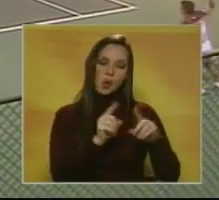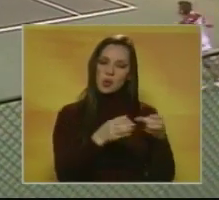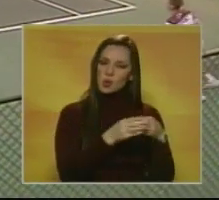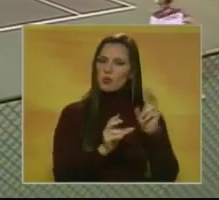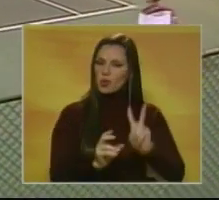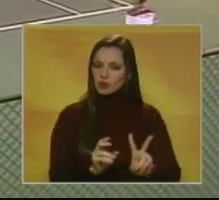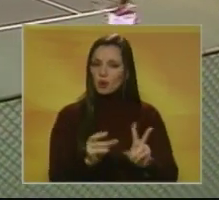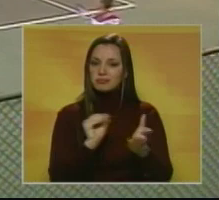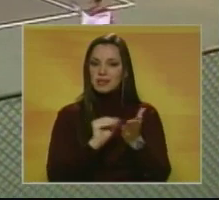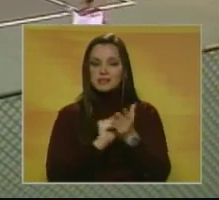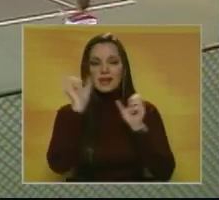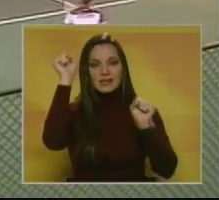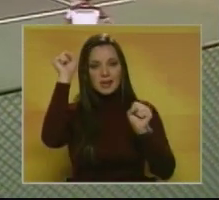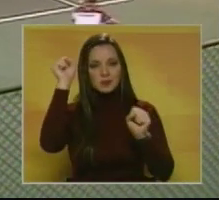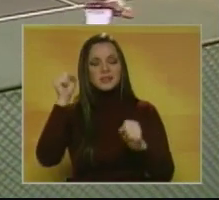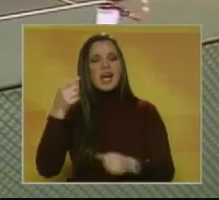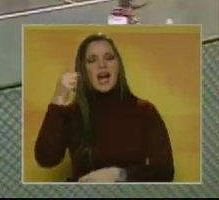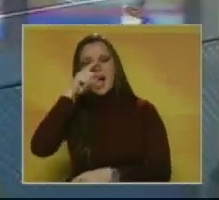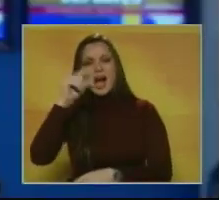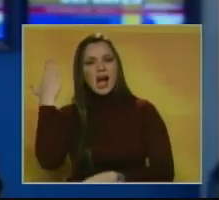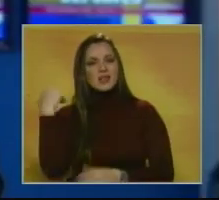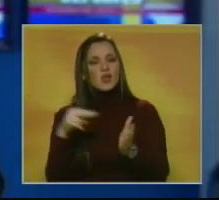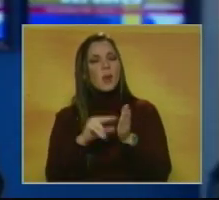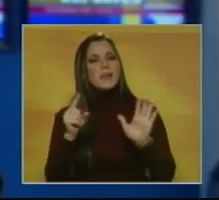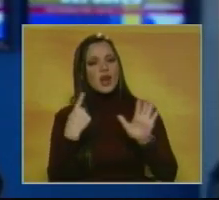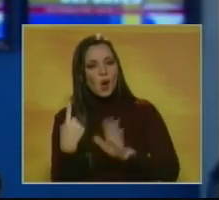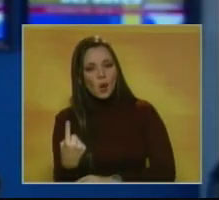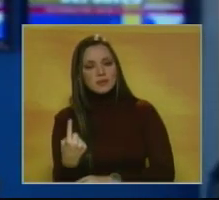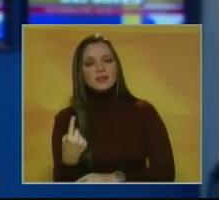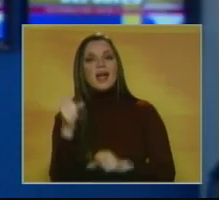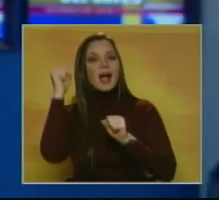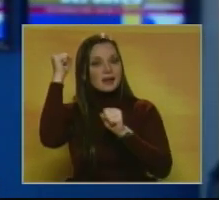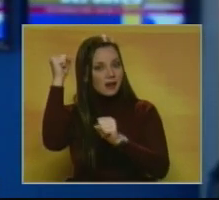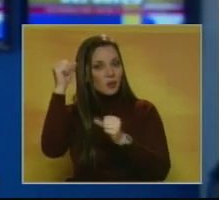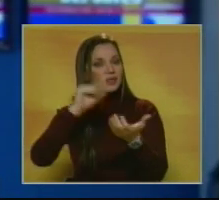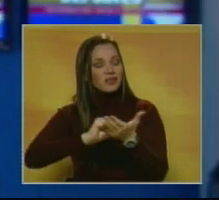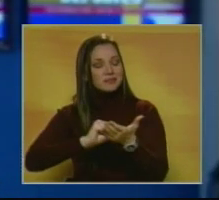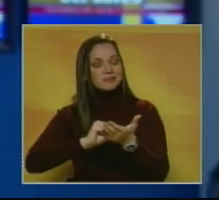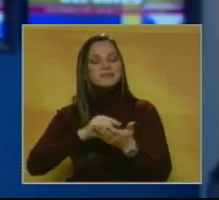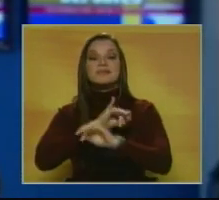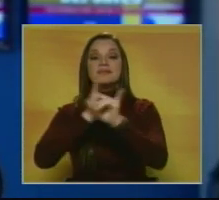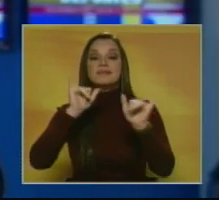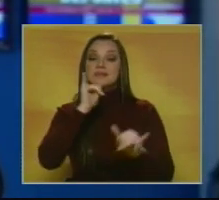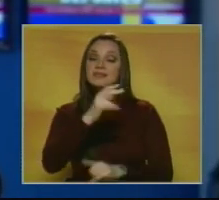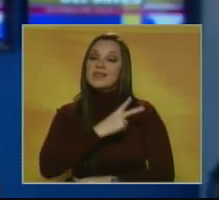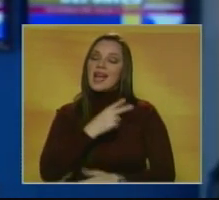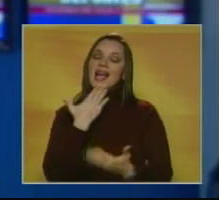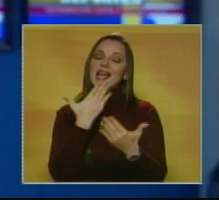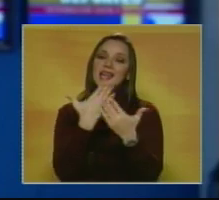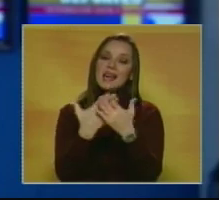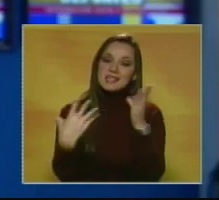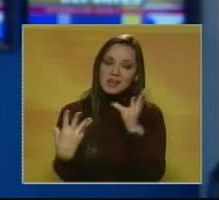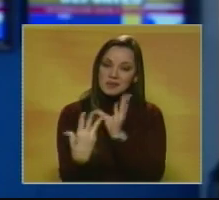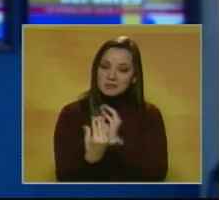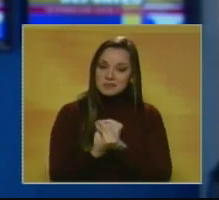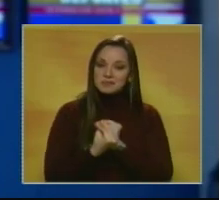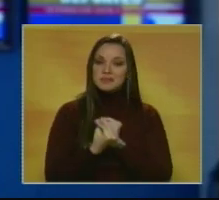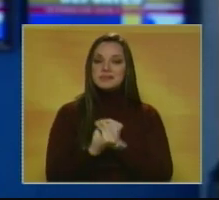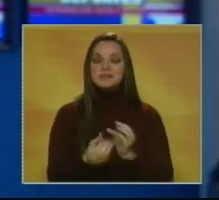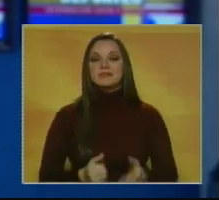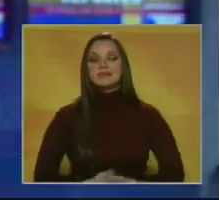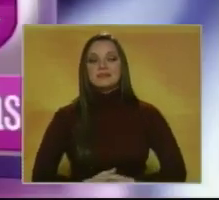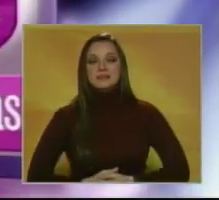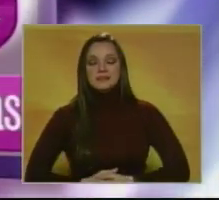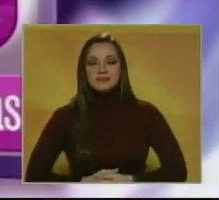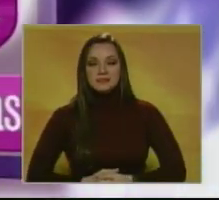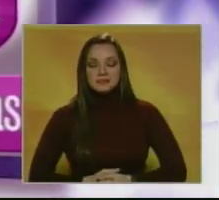serie celebrada en el año 2011. Bien, hasta aquí la información deportiva en Noticiero Venevisión. Muchísimas gracias por su compañía.